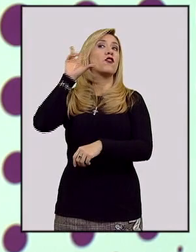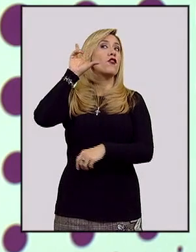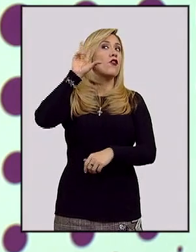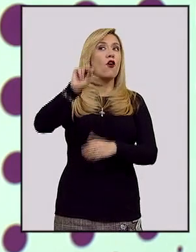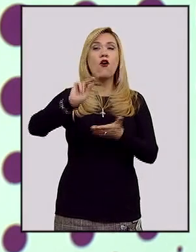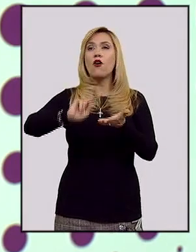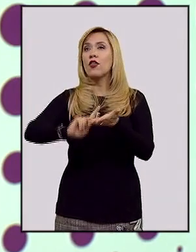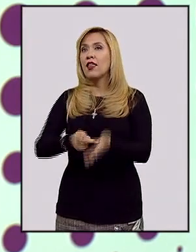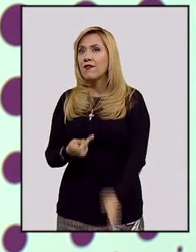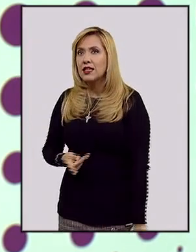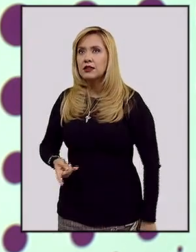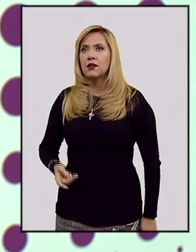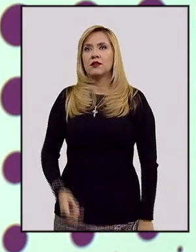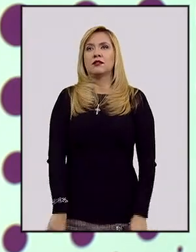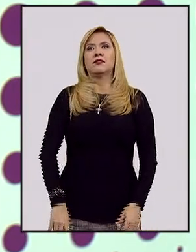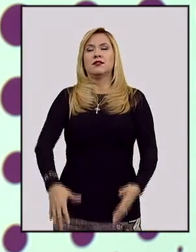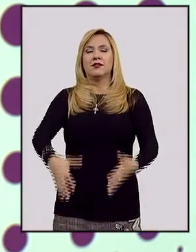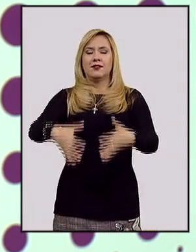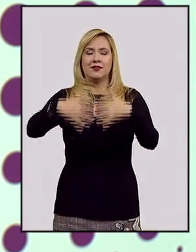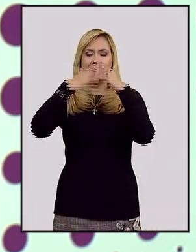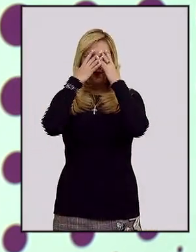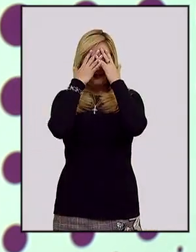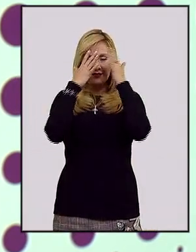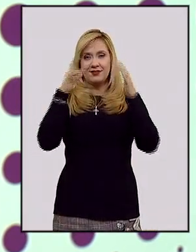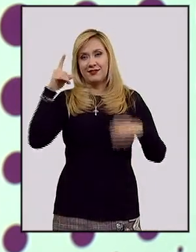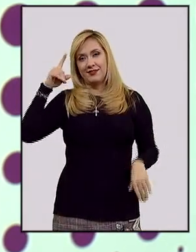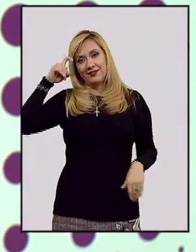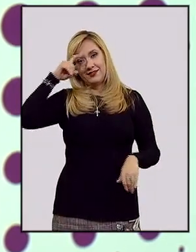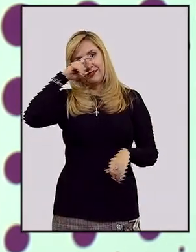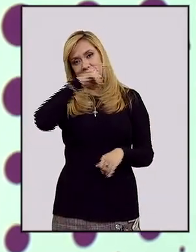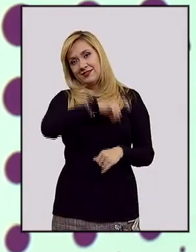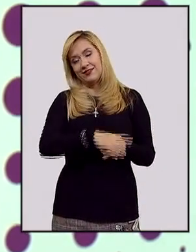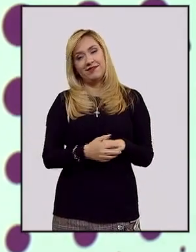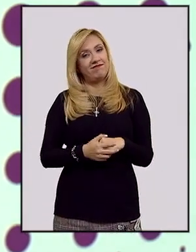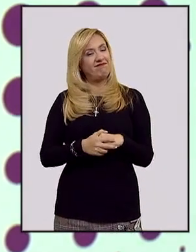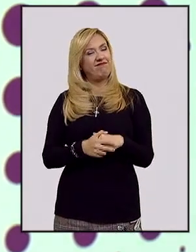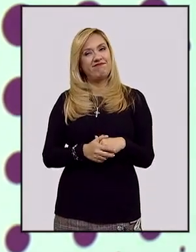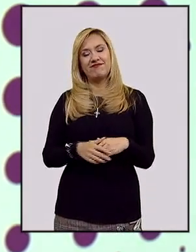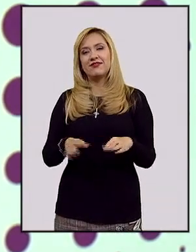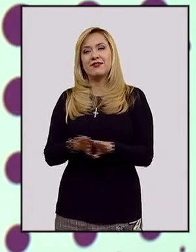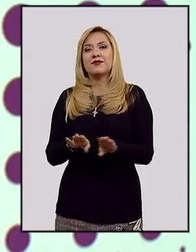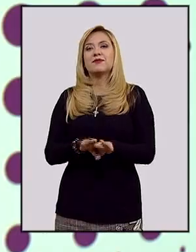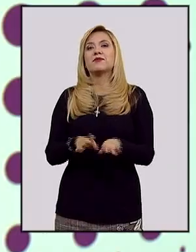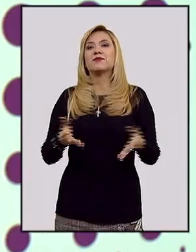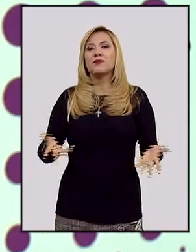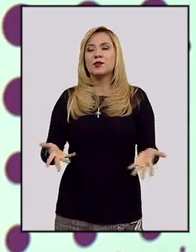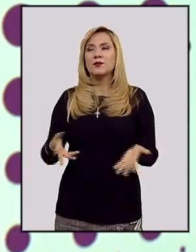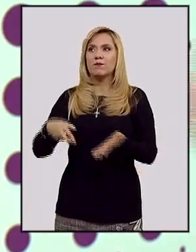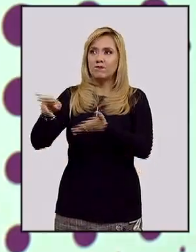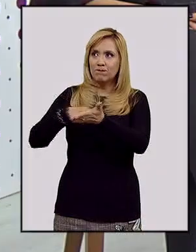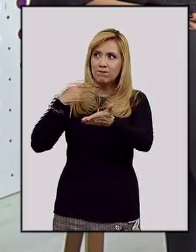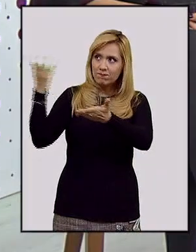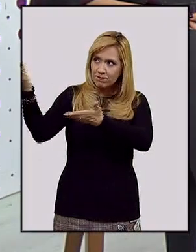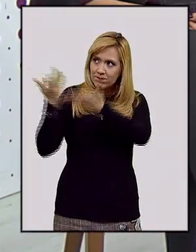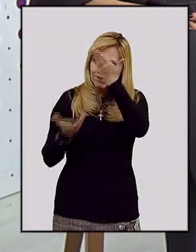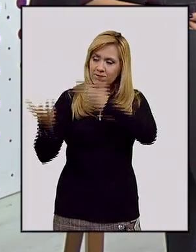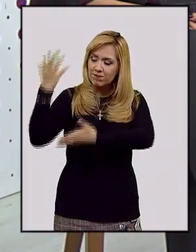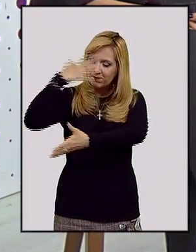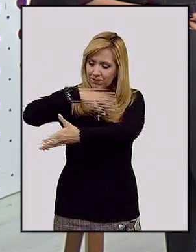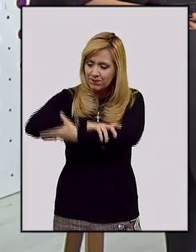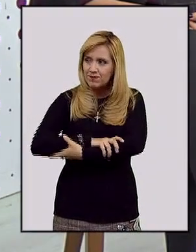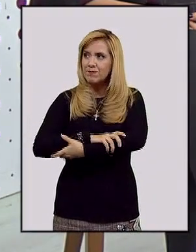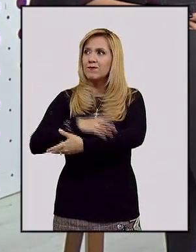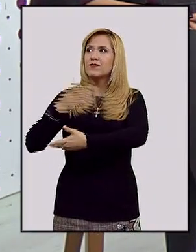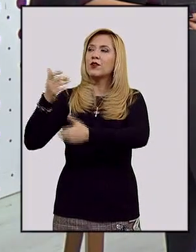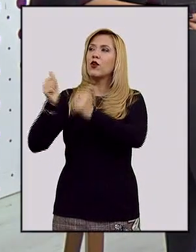repetición, desde Gire es un poco, bueno, y a través de qué herramienta hacemos un convenio, nos sentamos con la Secretaría